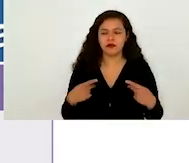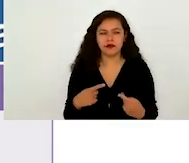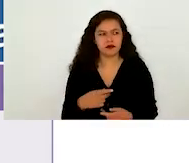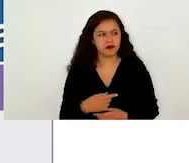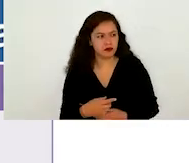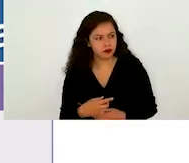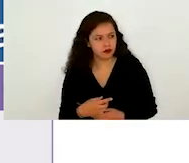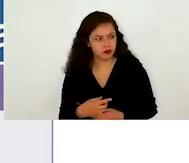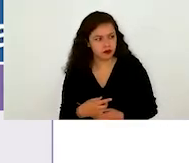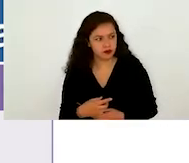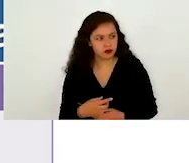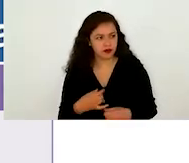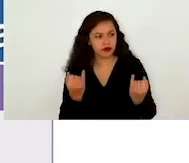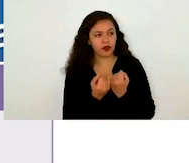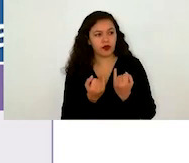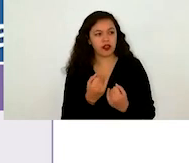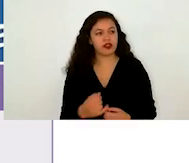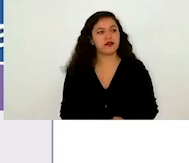yo también